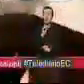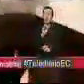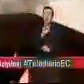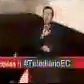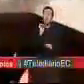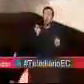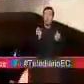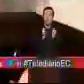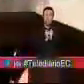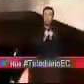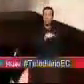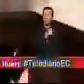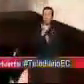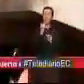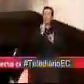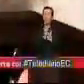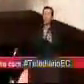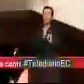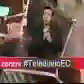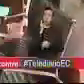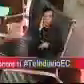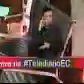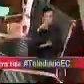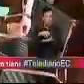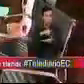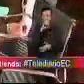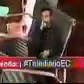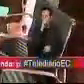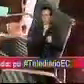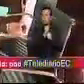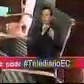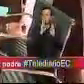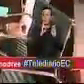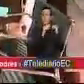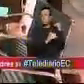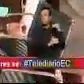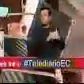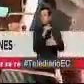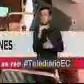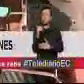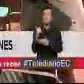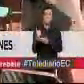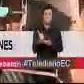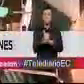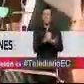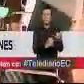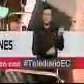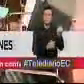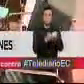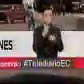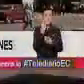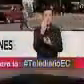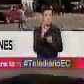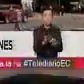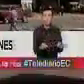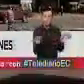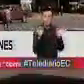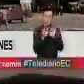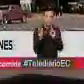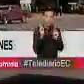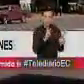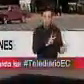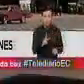INEG, conjuntamente con otras instituciones del Estado, trabaja en varias etapas que permitirán obtener información importante